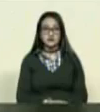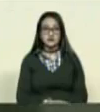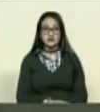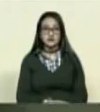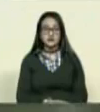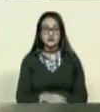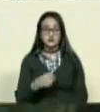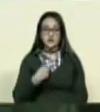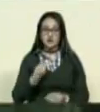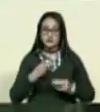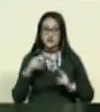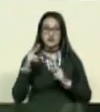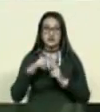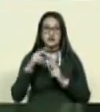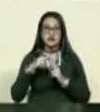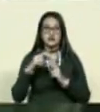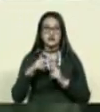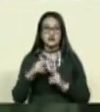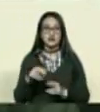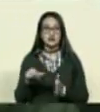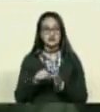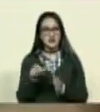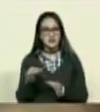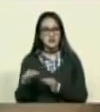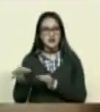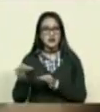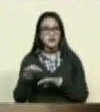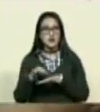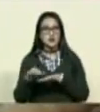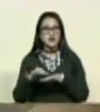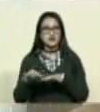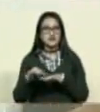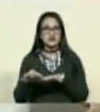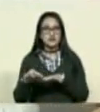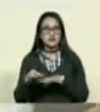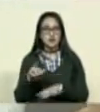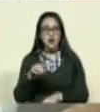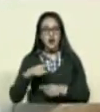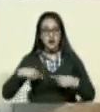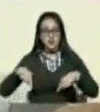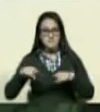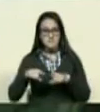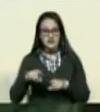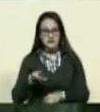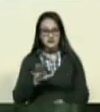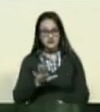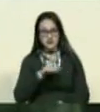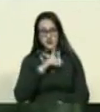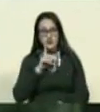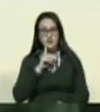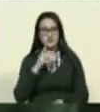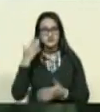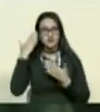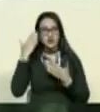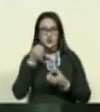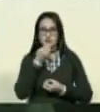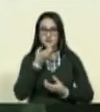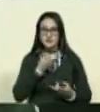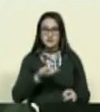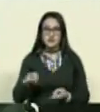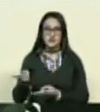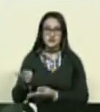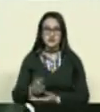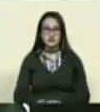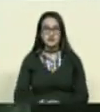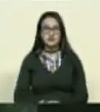Del estado Táchira, mi comandante jefe. ¿Táchira? ¿Qué parte de Táchira? Municipio Antonio Rómulo Costa Las Mesas, mi comandante jefe. Bueno, saludos. Bienvenido.